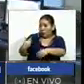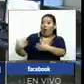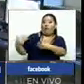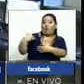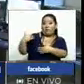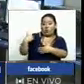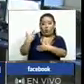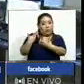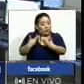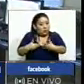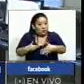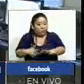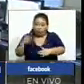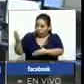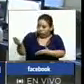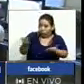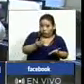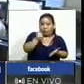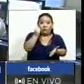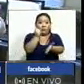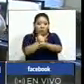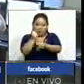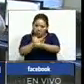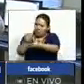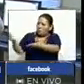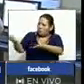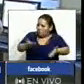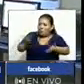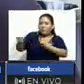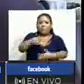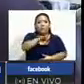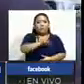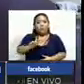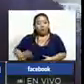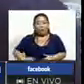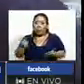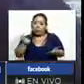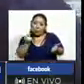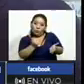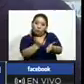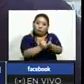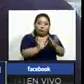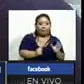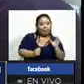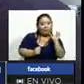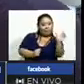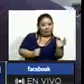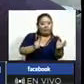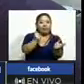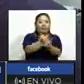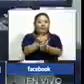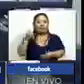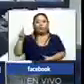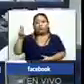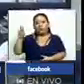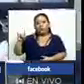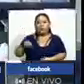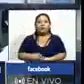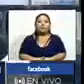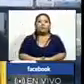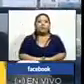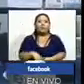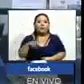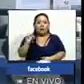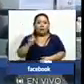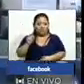ya estaban dejando que las personas pudiesen ingresar a territorio salvadoreño, presentando el documento personal de identificación. Sí, con